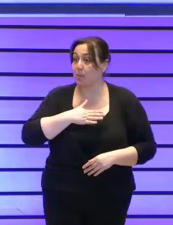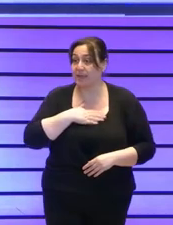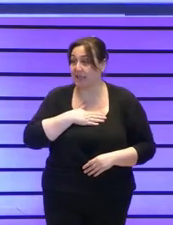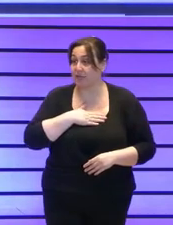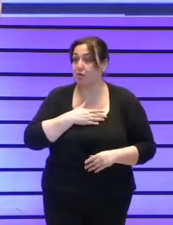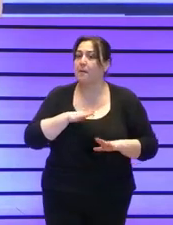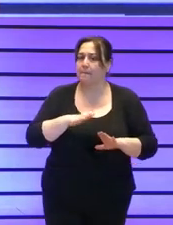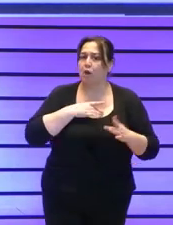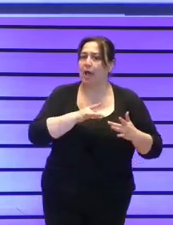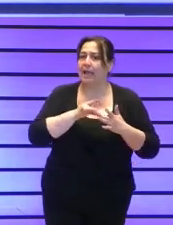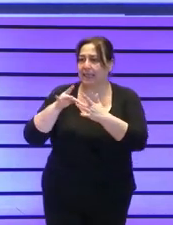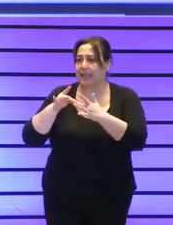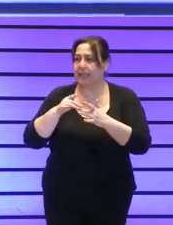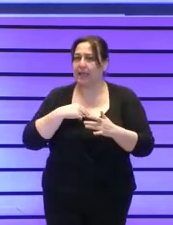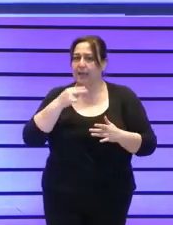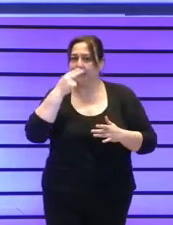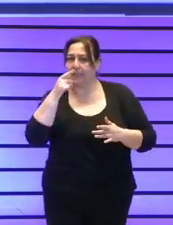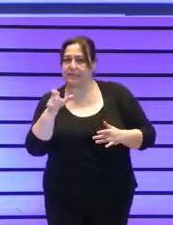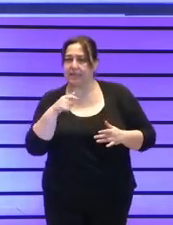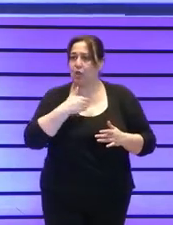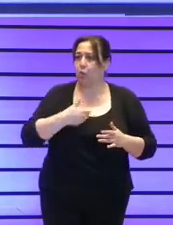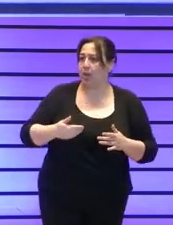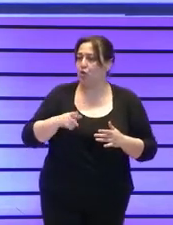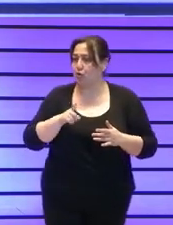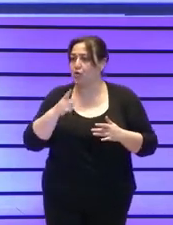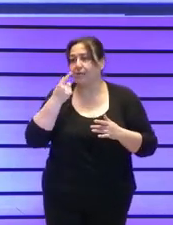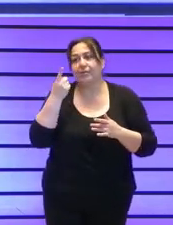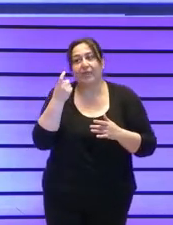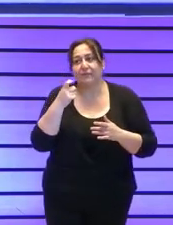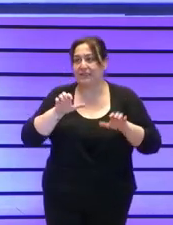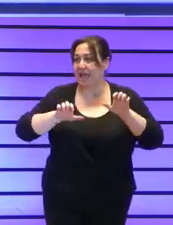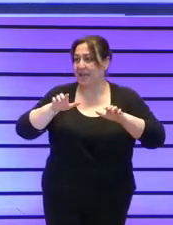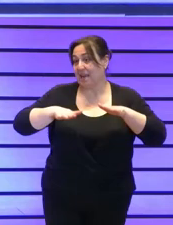y lideresas y dueños y dueñas, entonces tiene que haber ahí un equilibrio, ¿no?